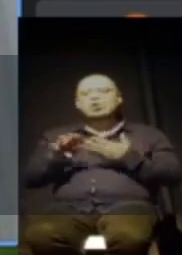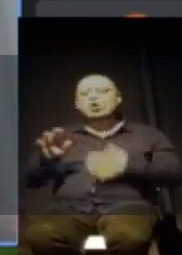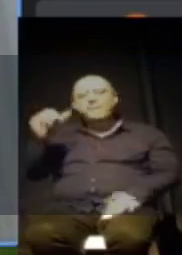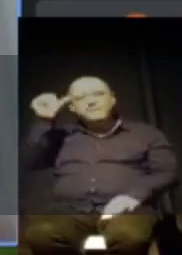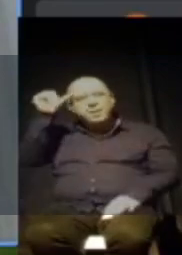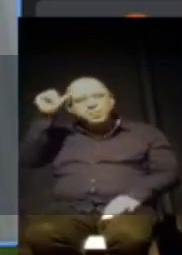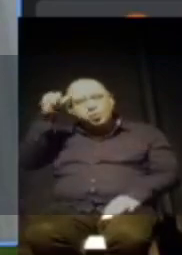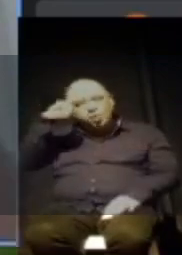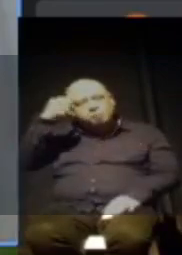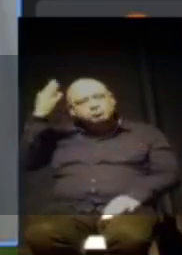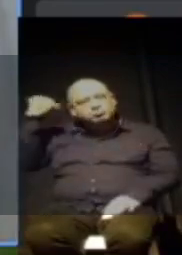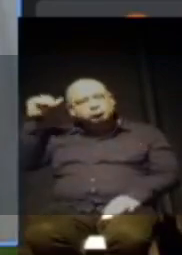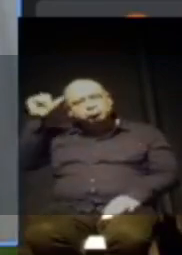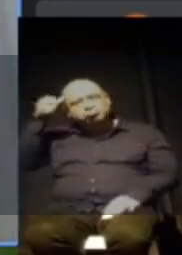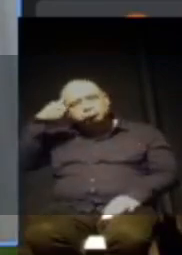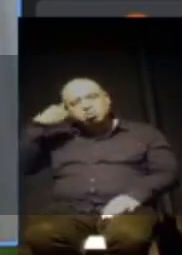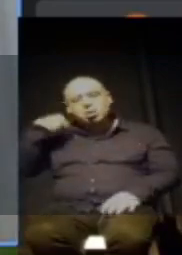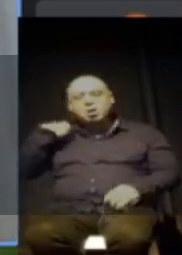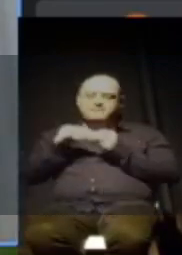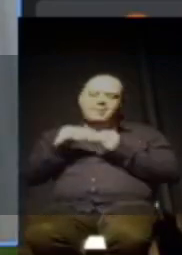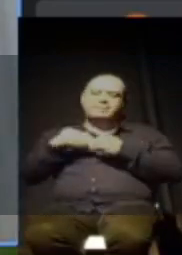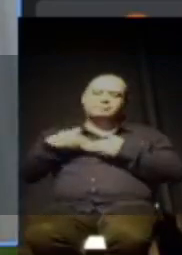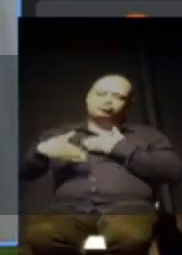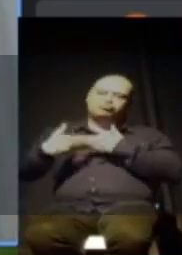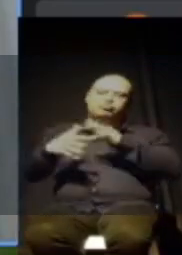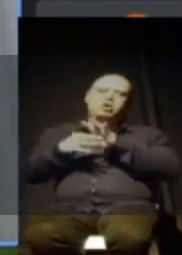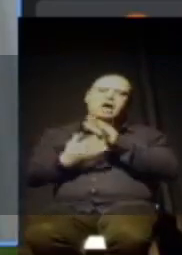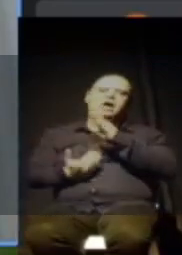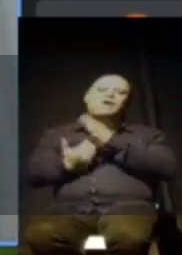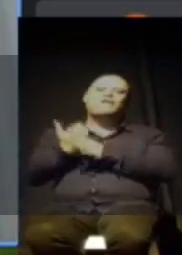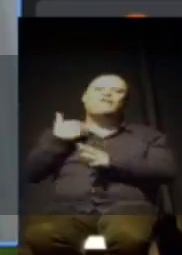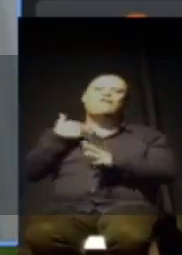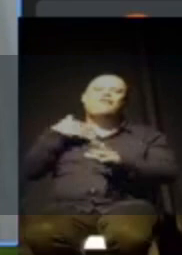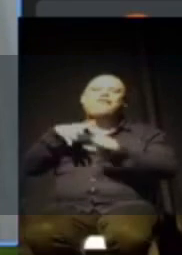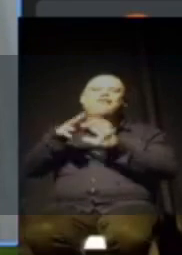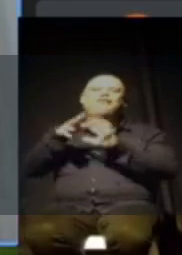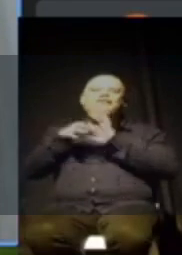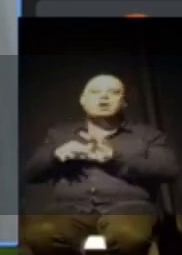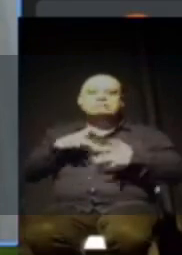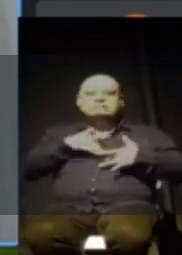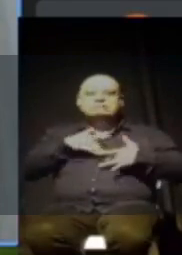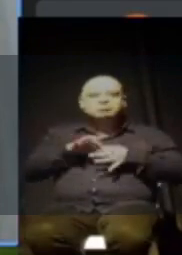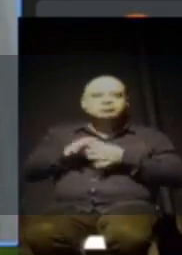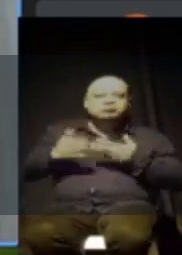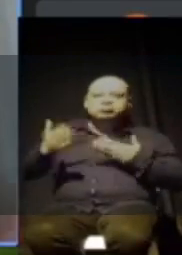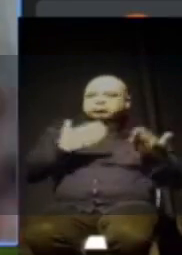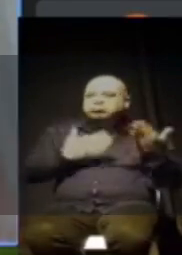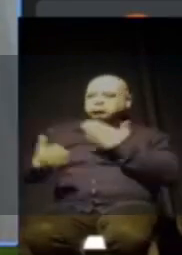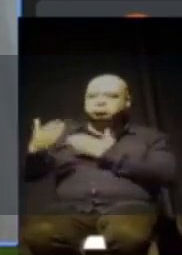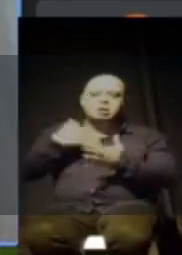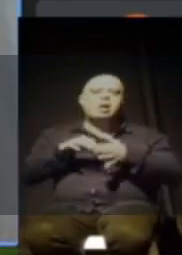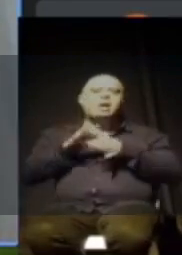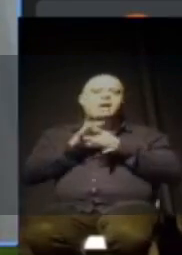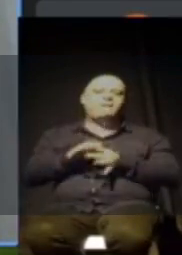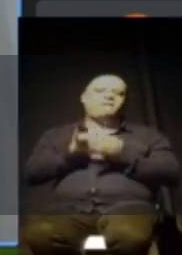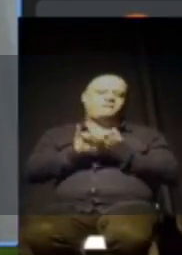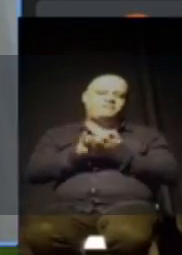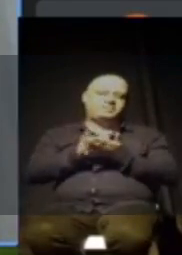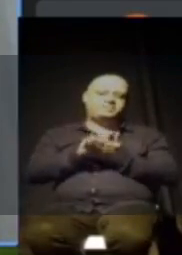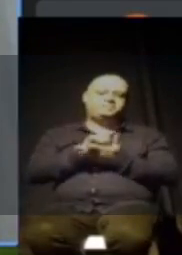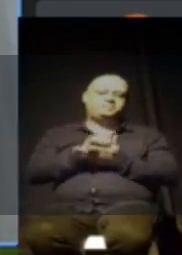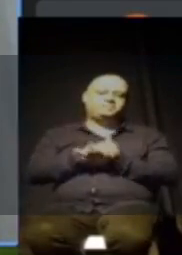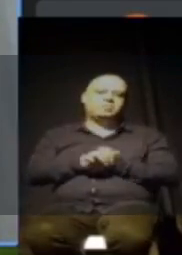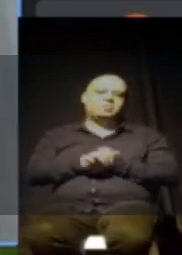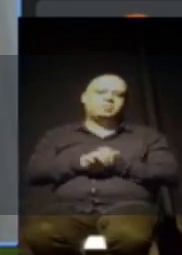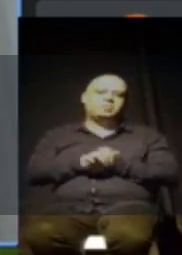memoria y de otro dato de imaginarios tendrá que ser el efecto de una generosidad compartida. Llamo generosidad